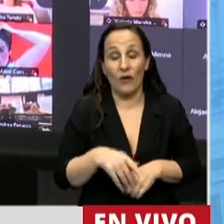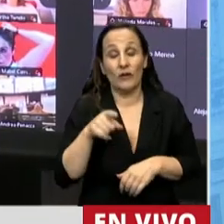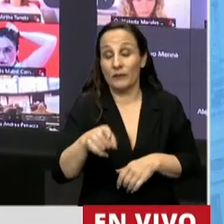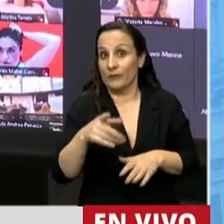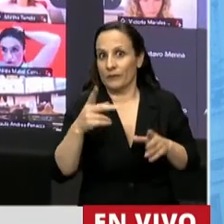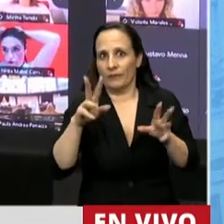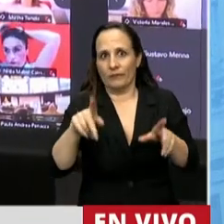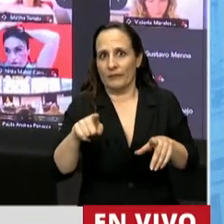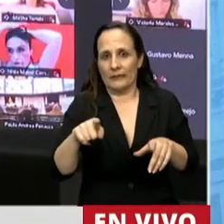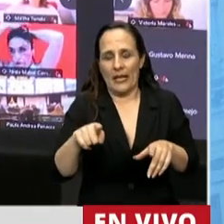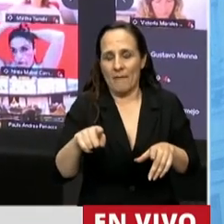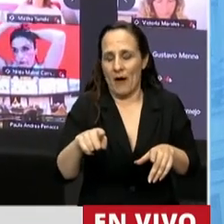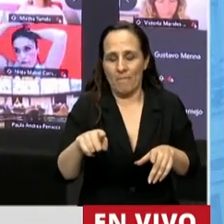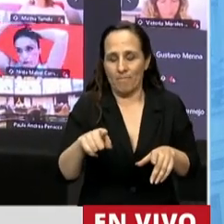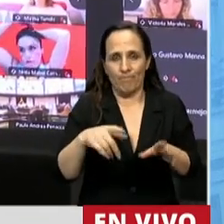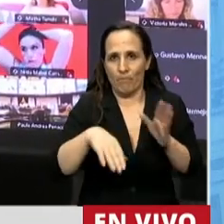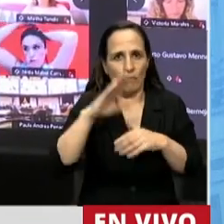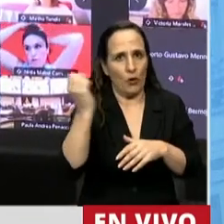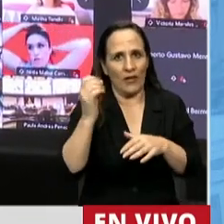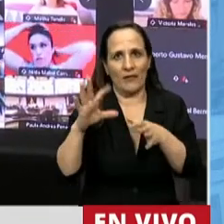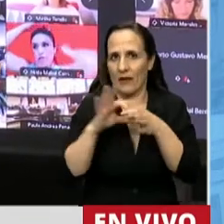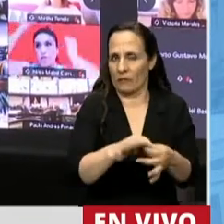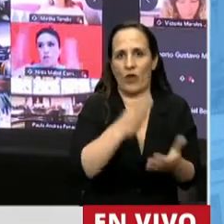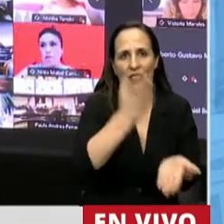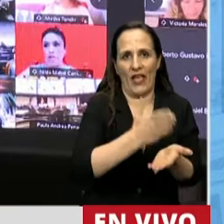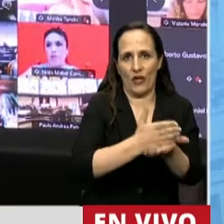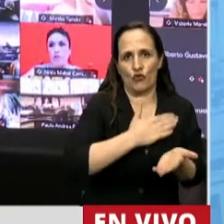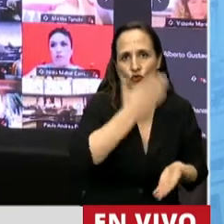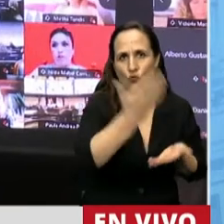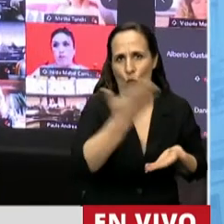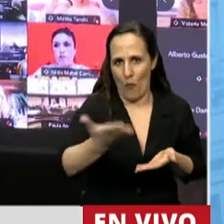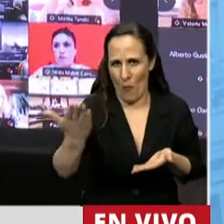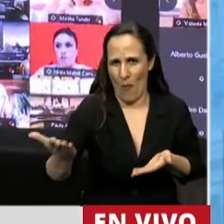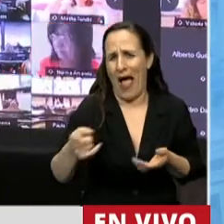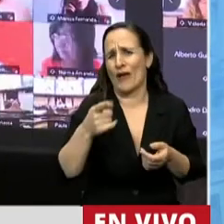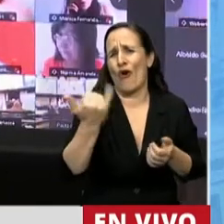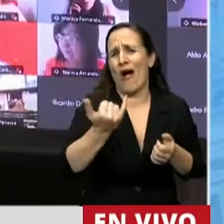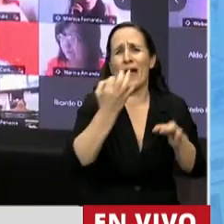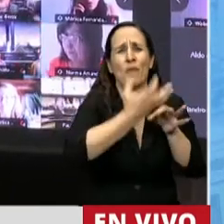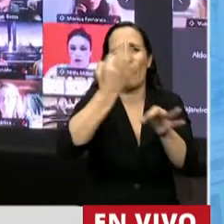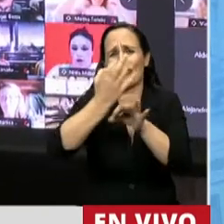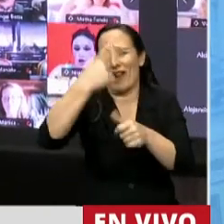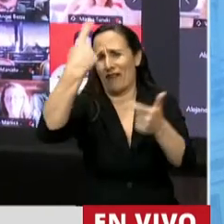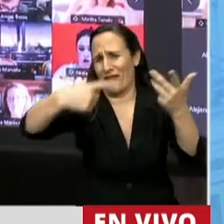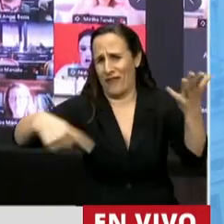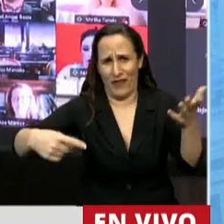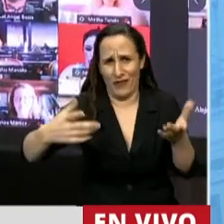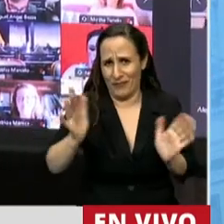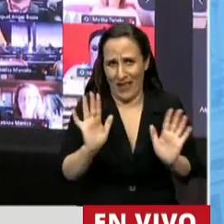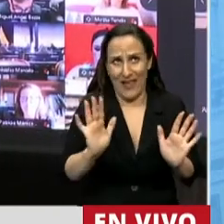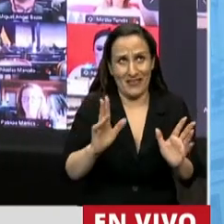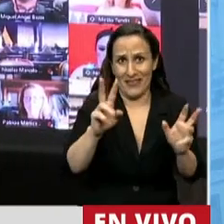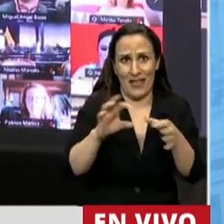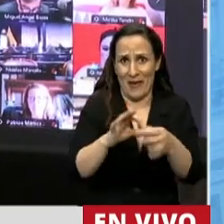gravísima inobservancia a los derechos humanos y que alcanza a todas las categorías profesionales en el mundo del trabajo y a